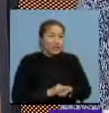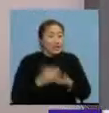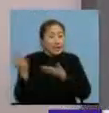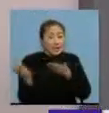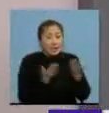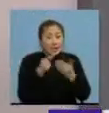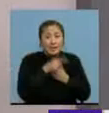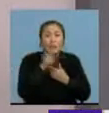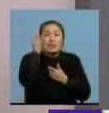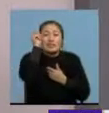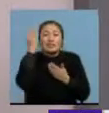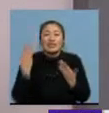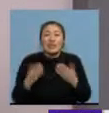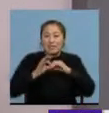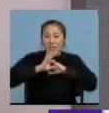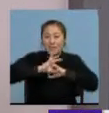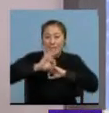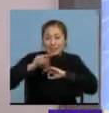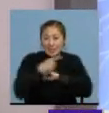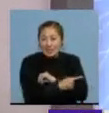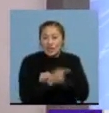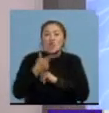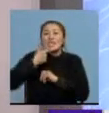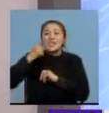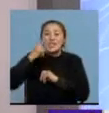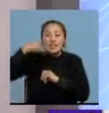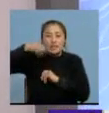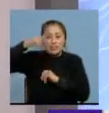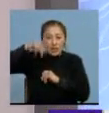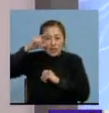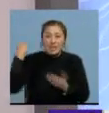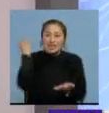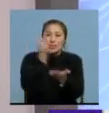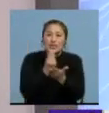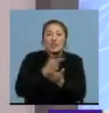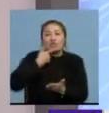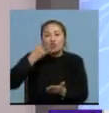teníamos los conceptos del ingeniero héctor el simón es titular de la susepu